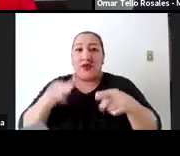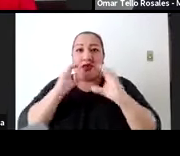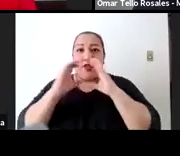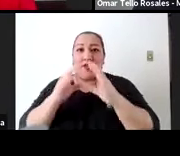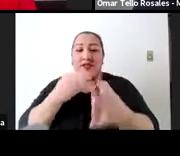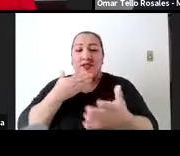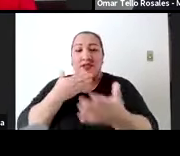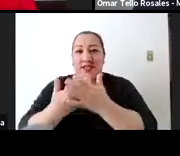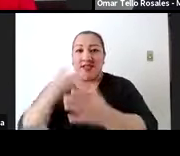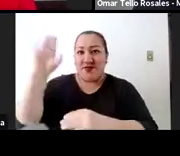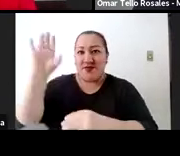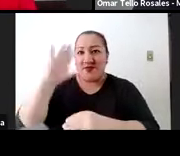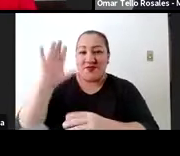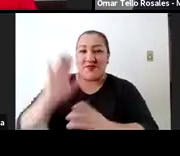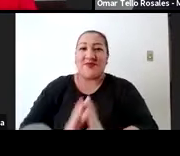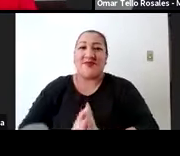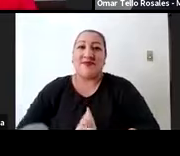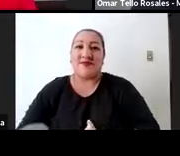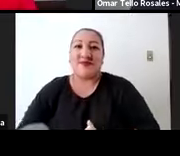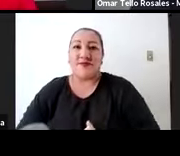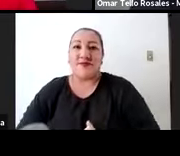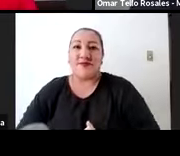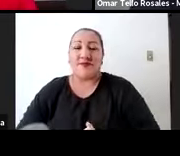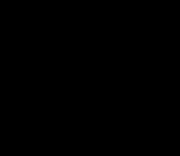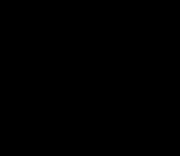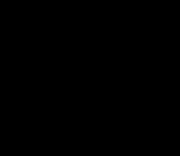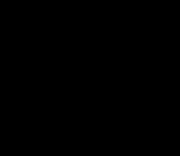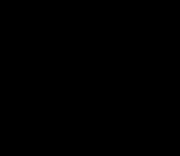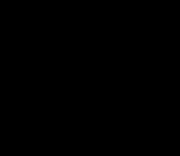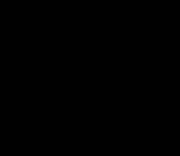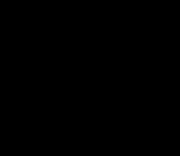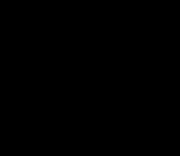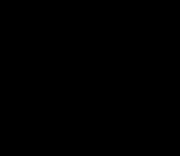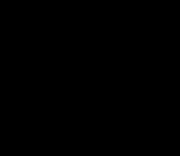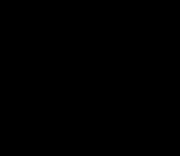viernes. Hasta luego. Hasta luego, gracias. Gracias, hasta luego.